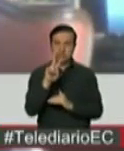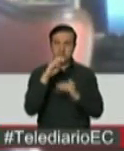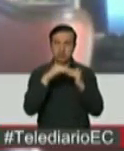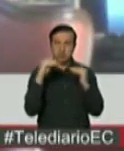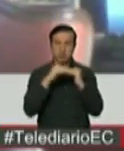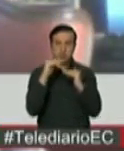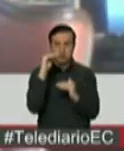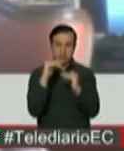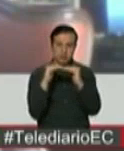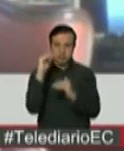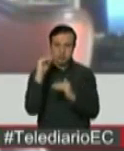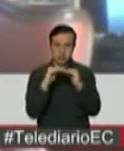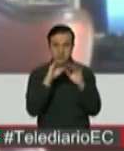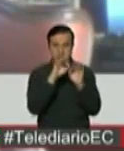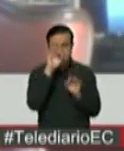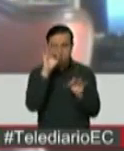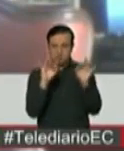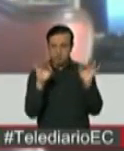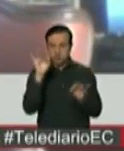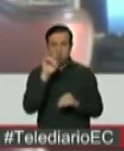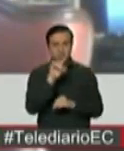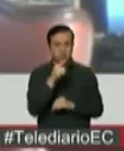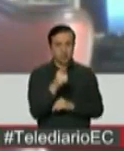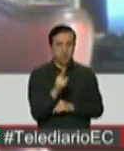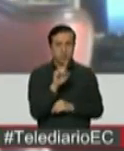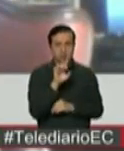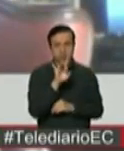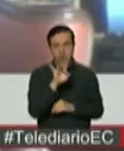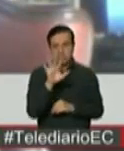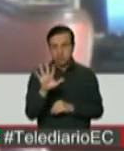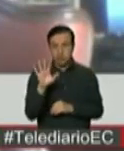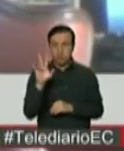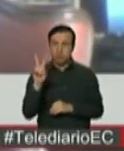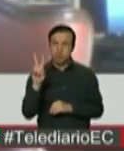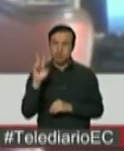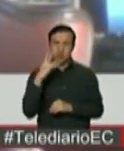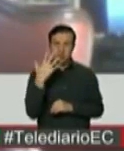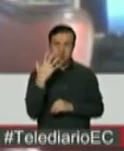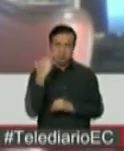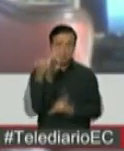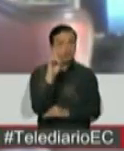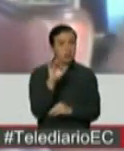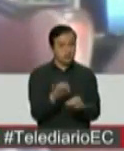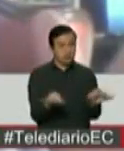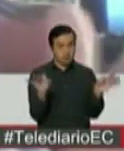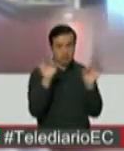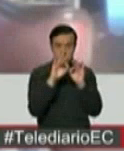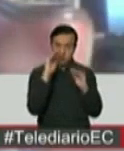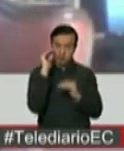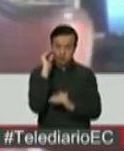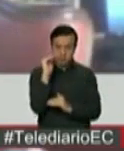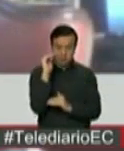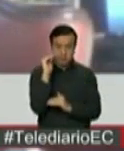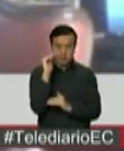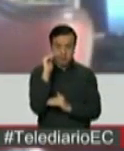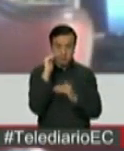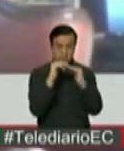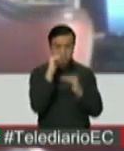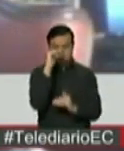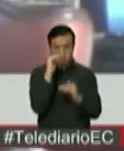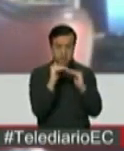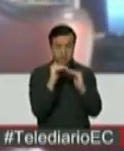Entonces va a fluctuar entre 1.85 y 2. Es decir, 15 centavos de fluctuación, para que la banda en la cual